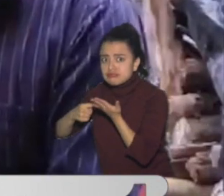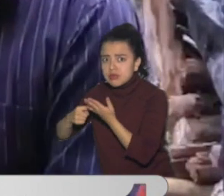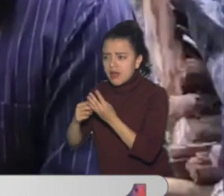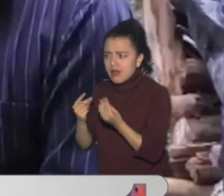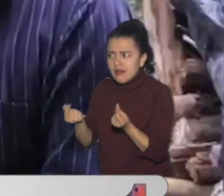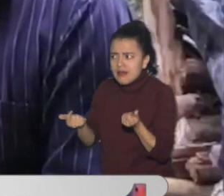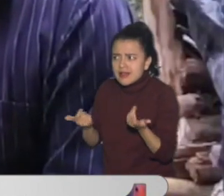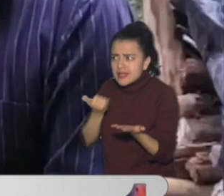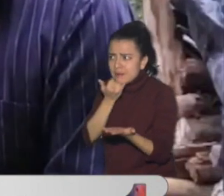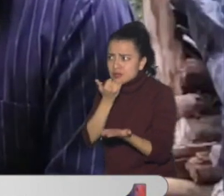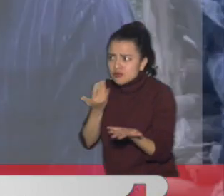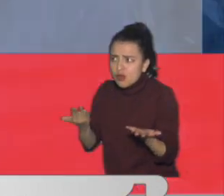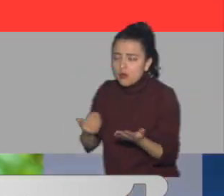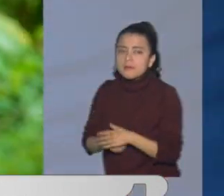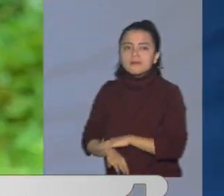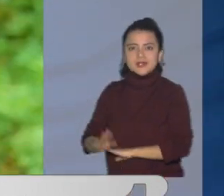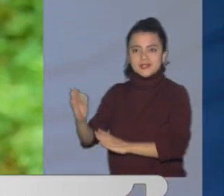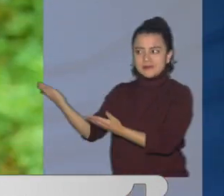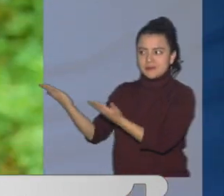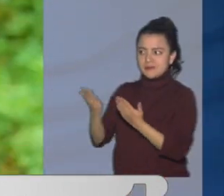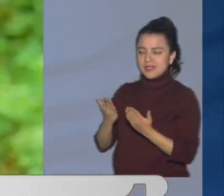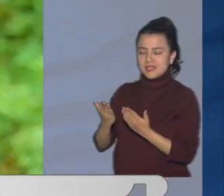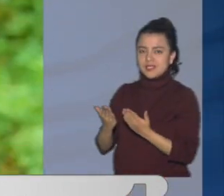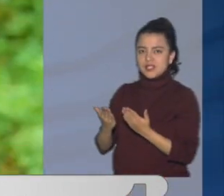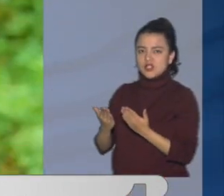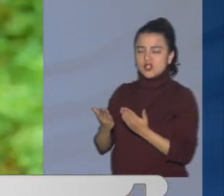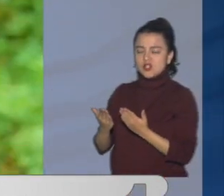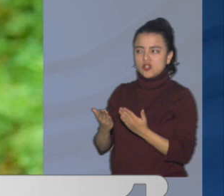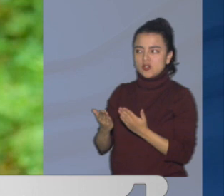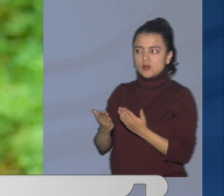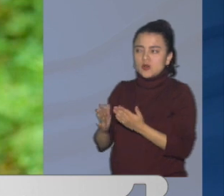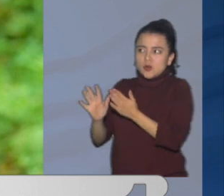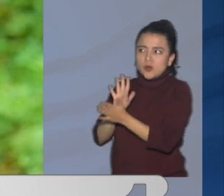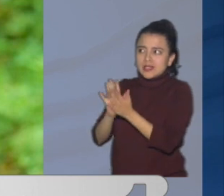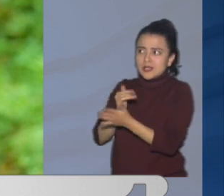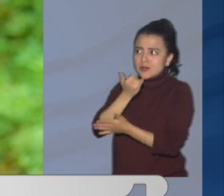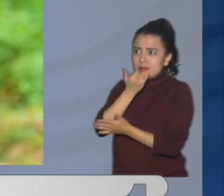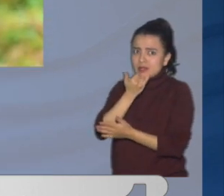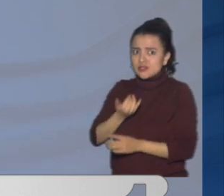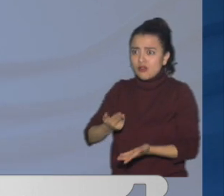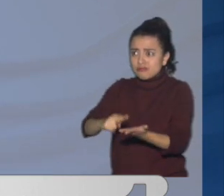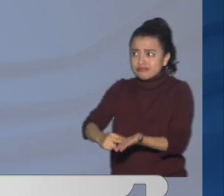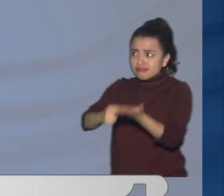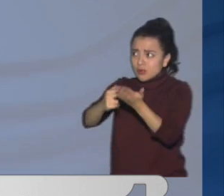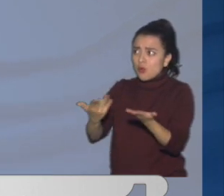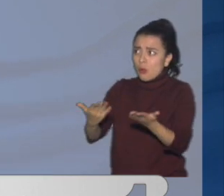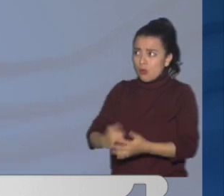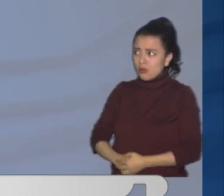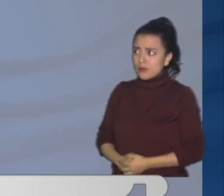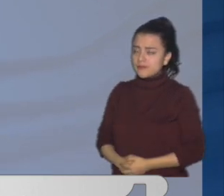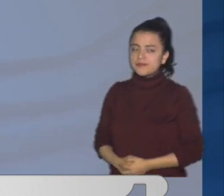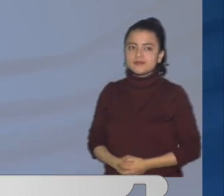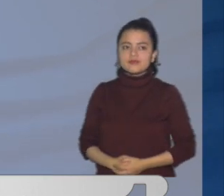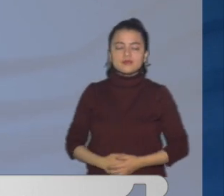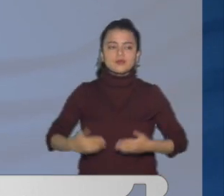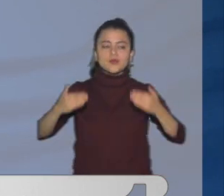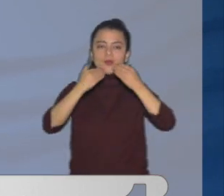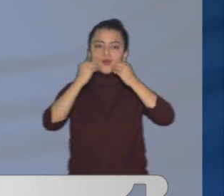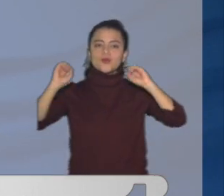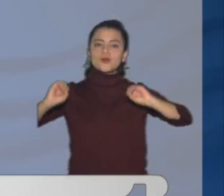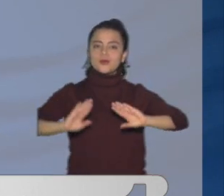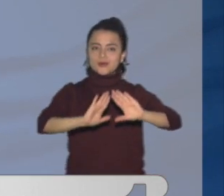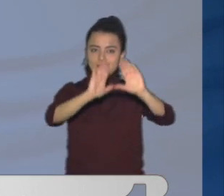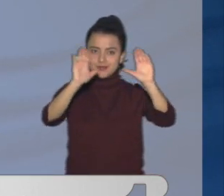Alberney Arias. Bienvenido, concejal, a Noticentro 1 CMI. Bueno, ¿cómo se encuentra el concejal en estos momentos? Bueno, muy buenos días para toda